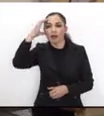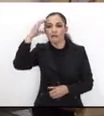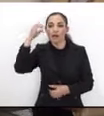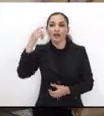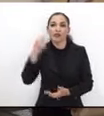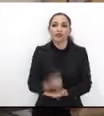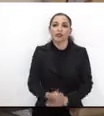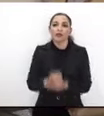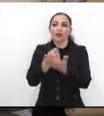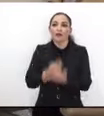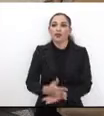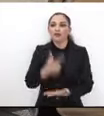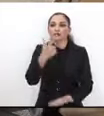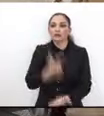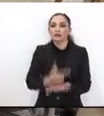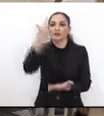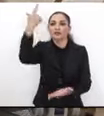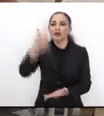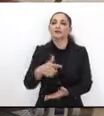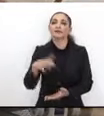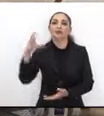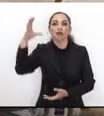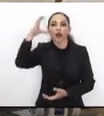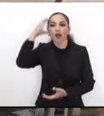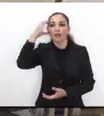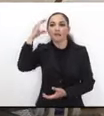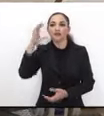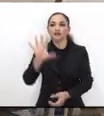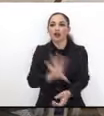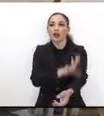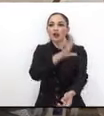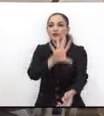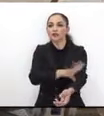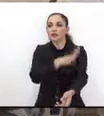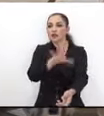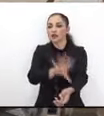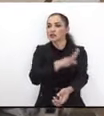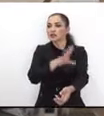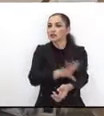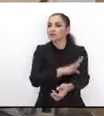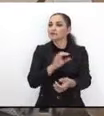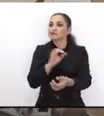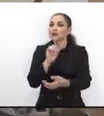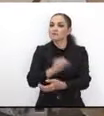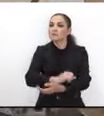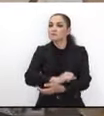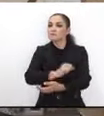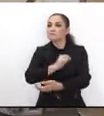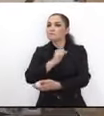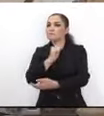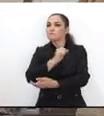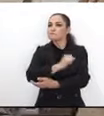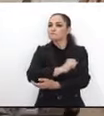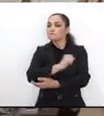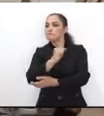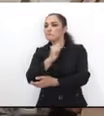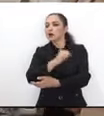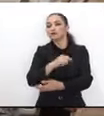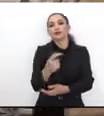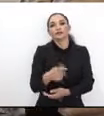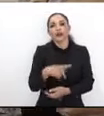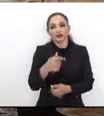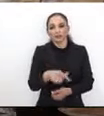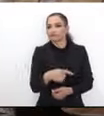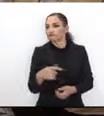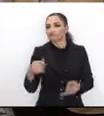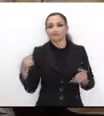ustedes las pueden ver, son camas eléctricas que dan posiciones, son las camas y, que se utilizan en un servicio de unidad de cuidados intensivos,